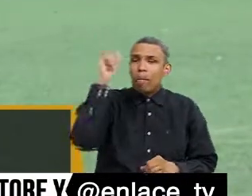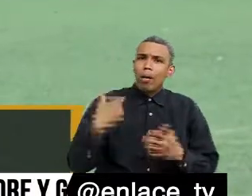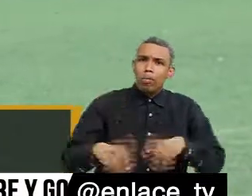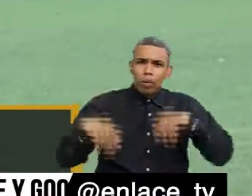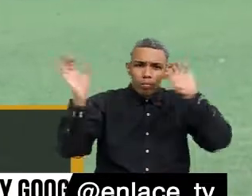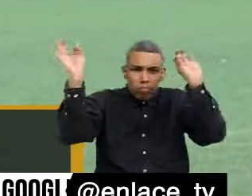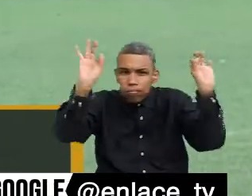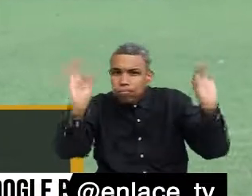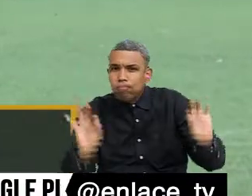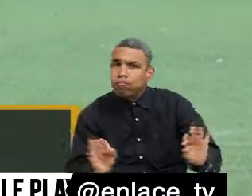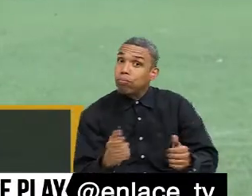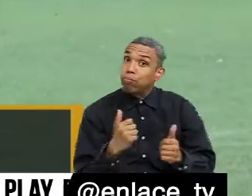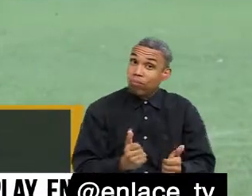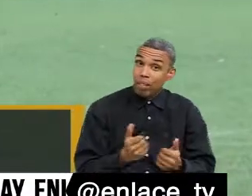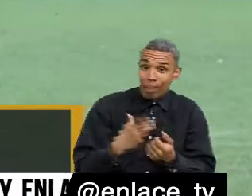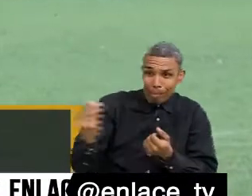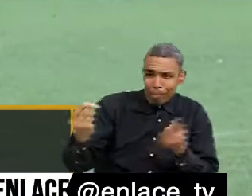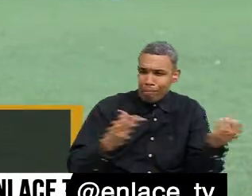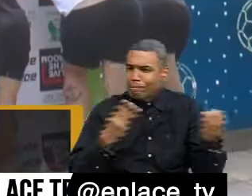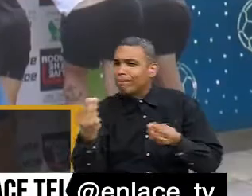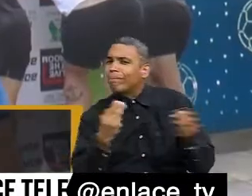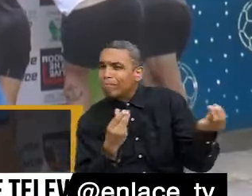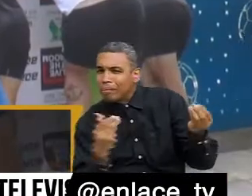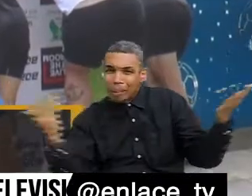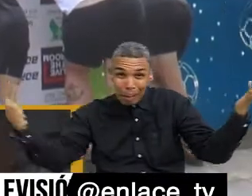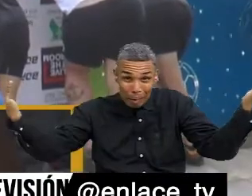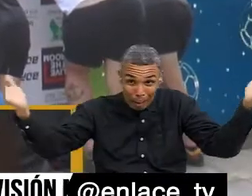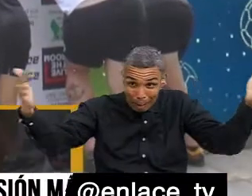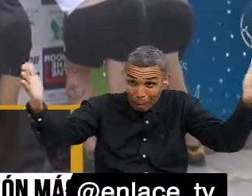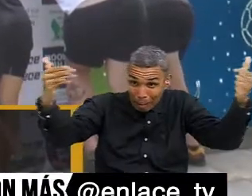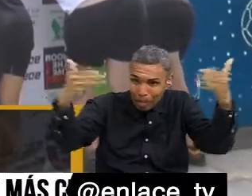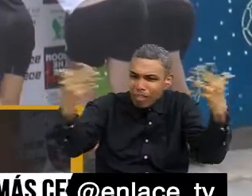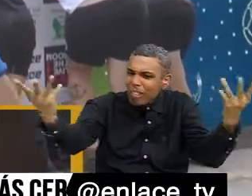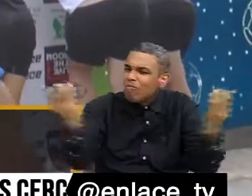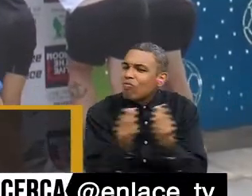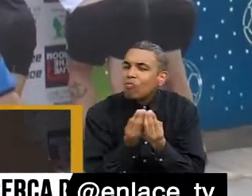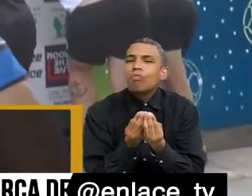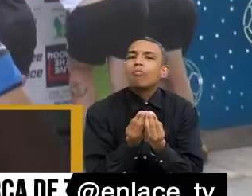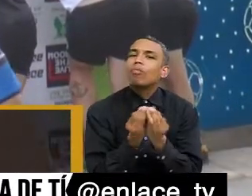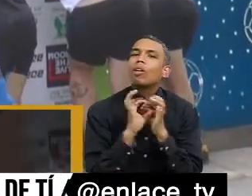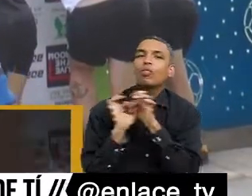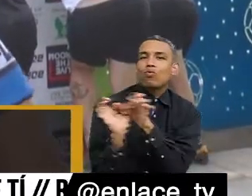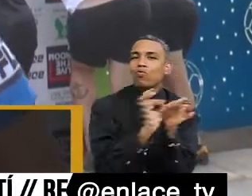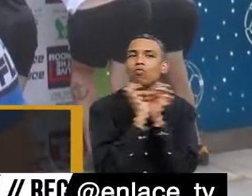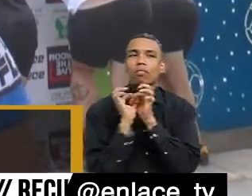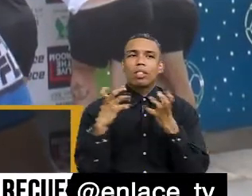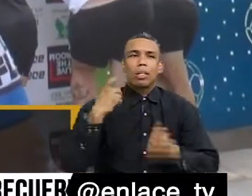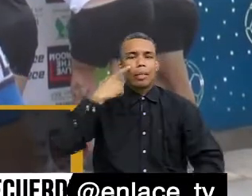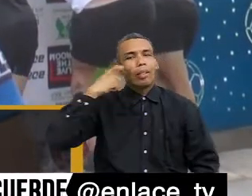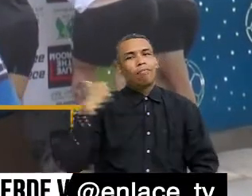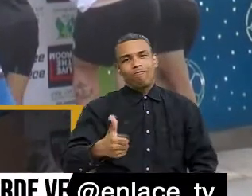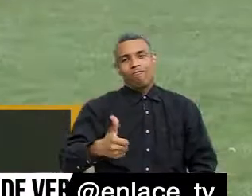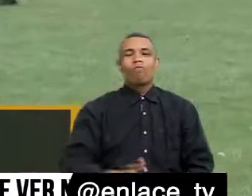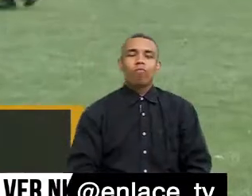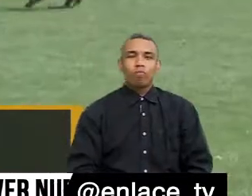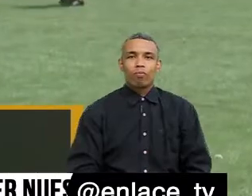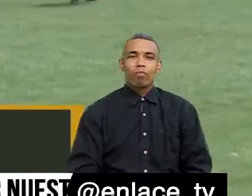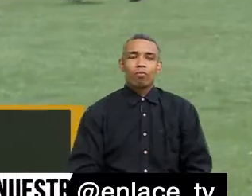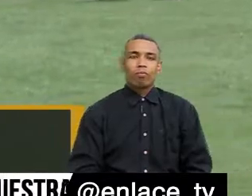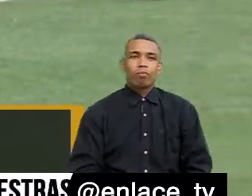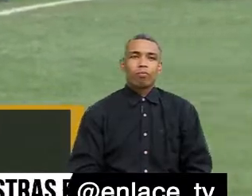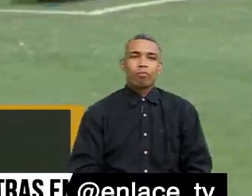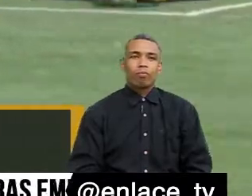integrar equipos y personas de diferentes partes del país entonces me parece súper súper súper esta iniciativa que tiene la interna las